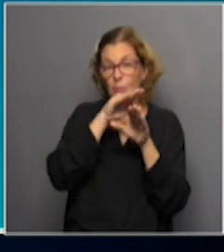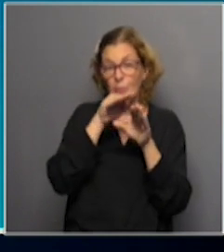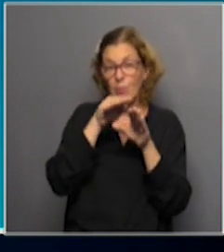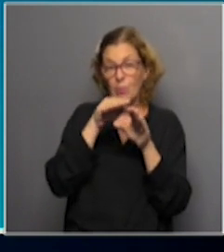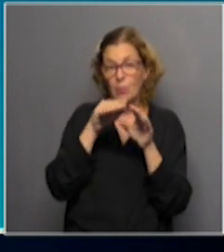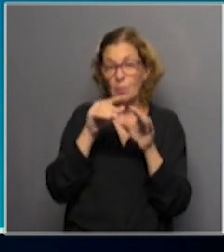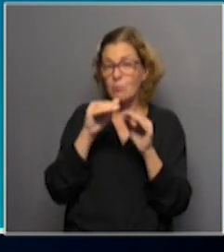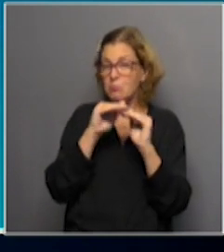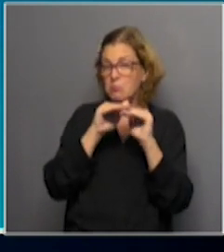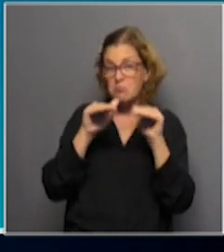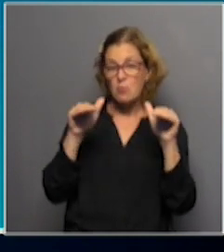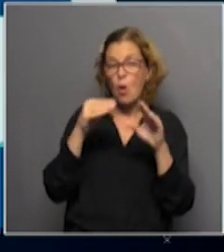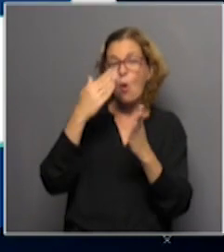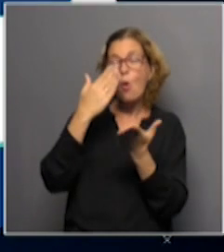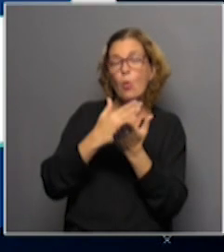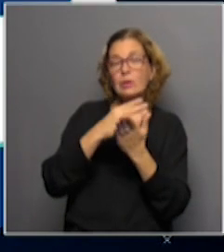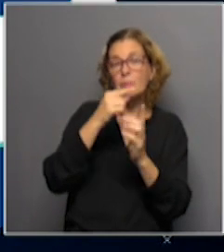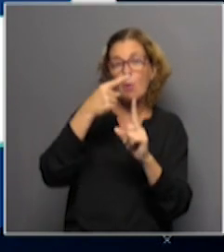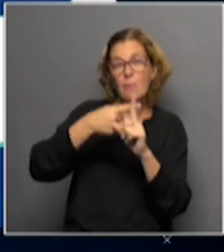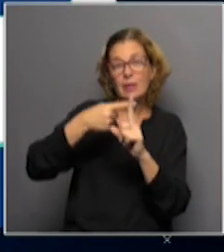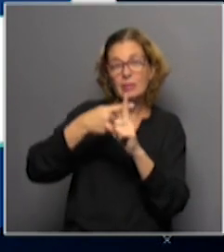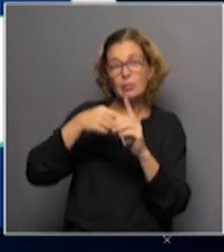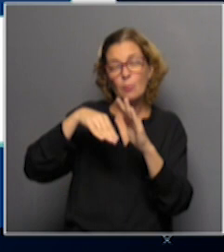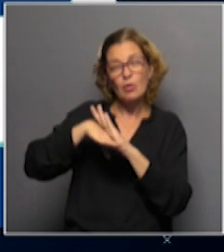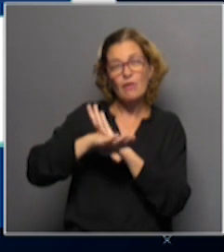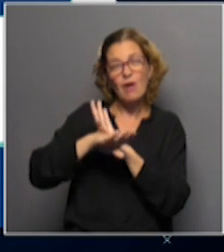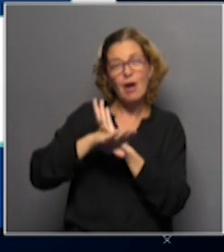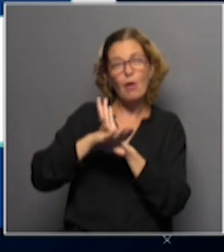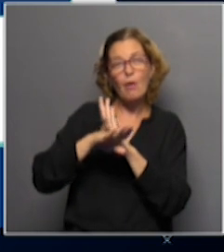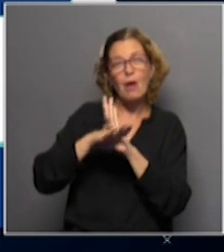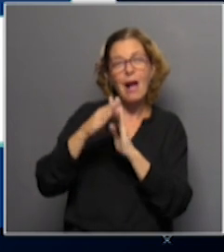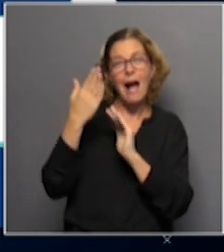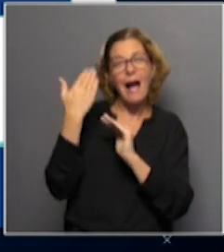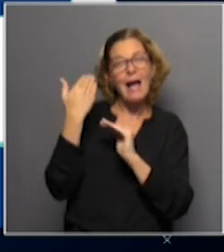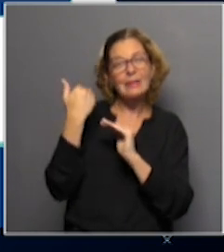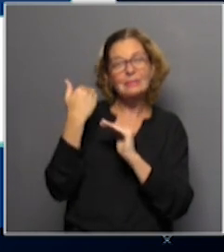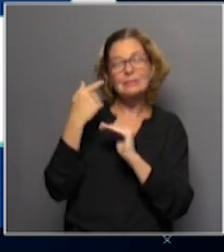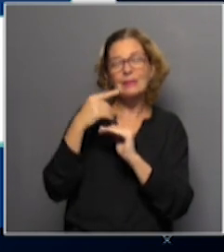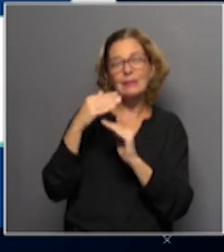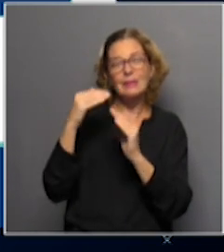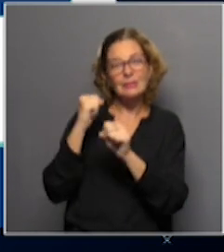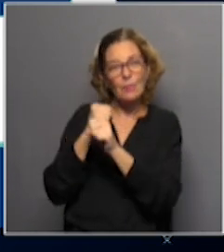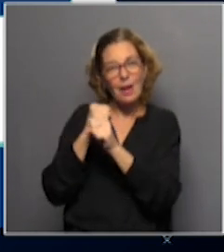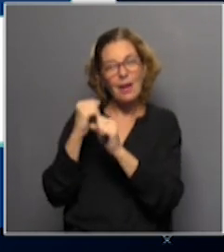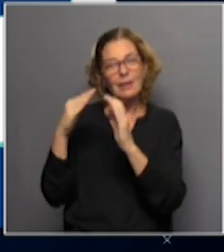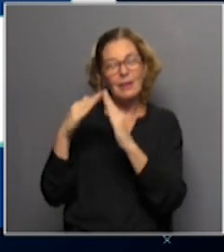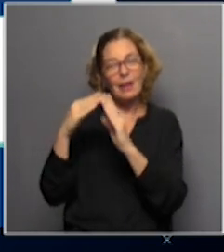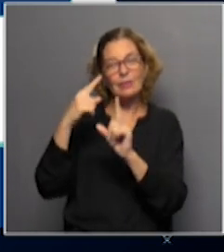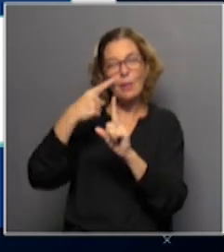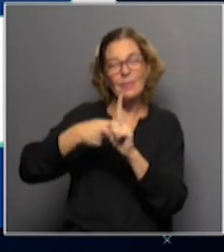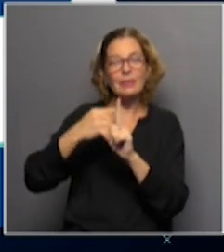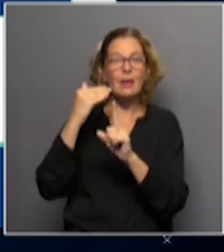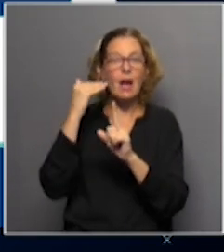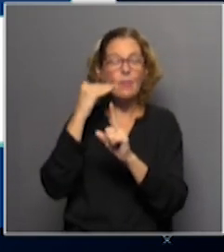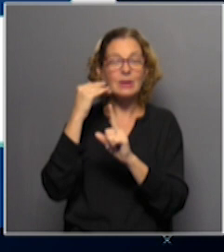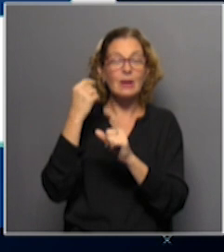bastante incambiado en los últimos meses. Y está muy por debajo de lo que fueron las tasas de incidencia del teletrabajo en los meses de abril y